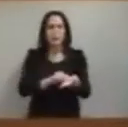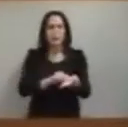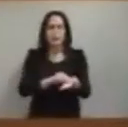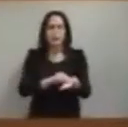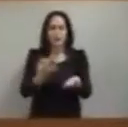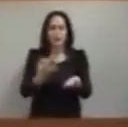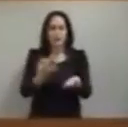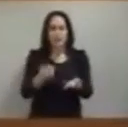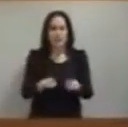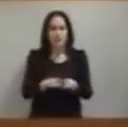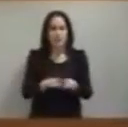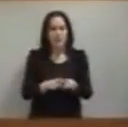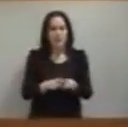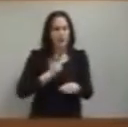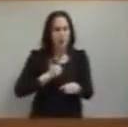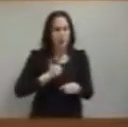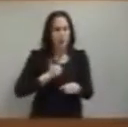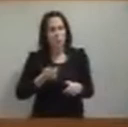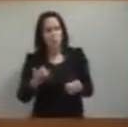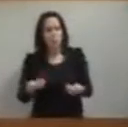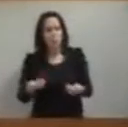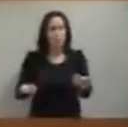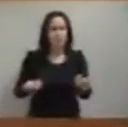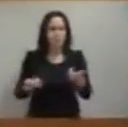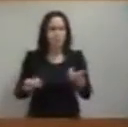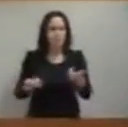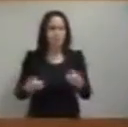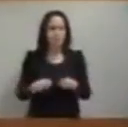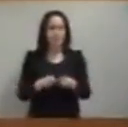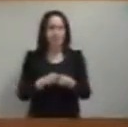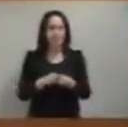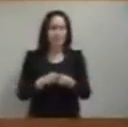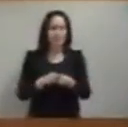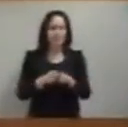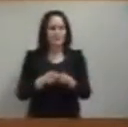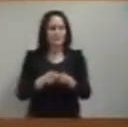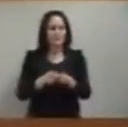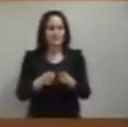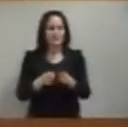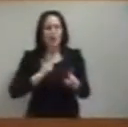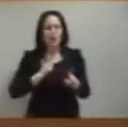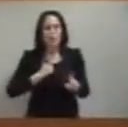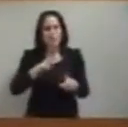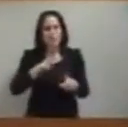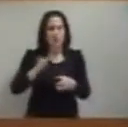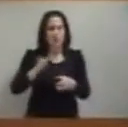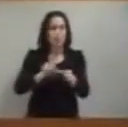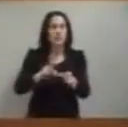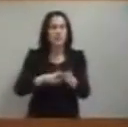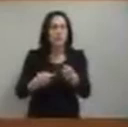de forma, digamos, privilegiada los partícipes de la propia sociedad que, advierto,